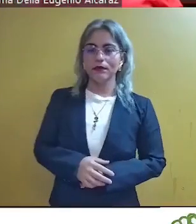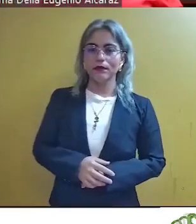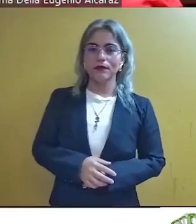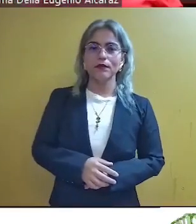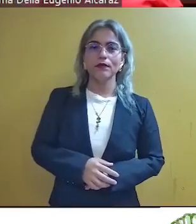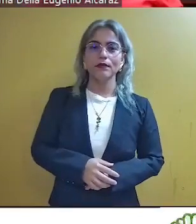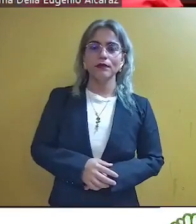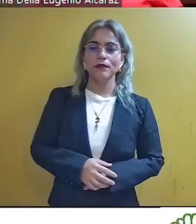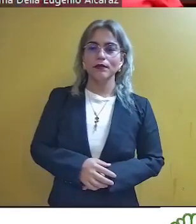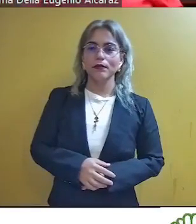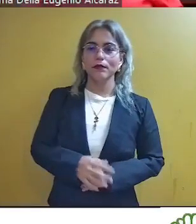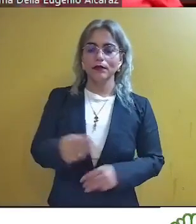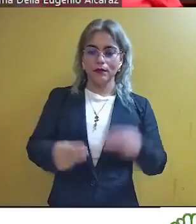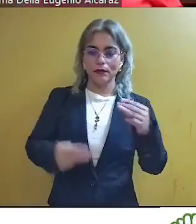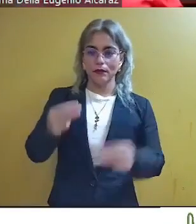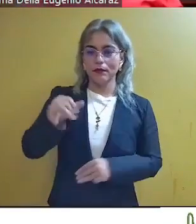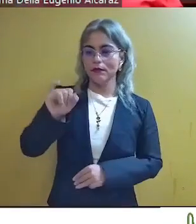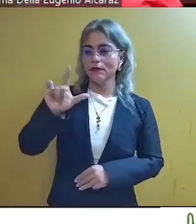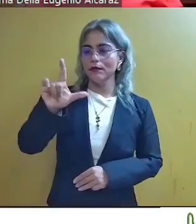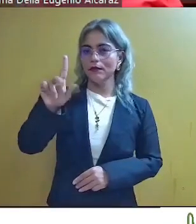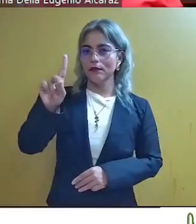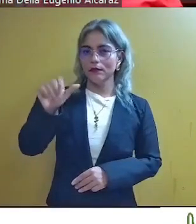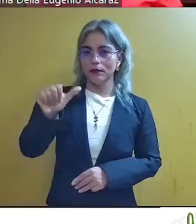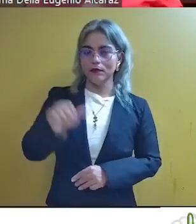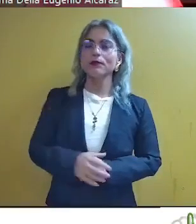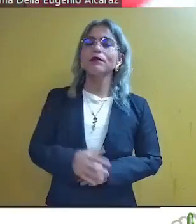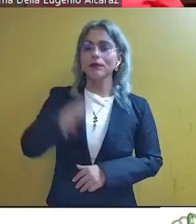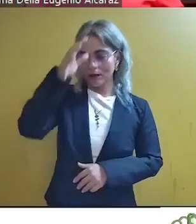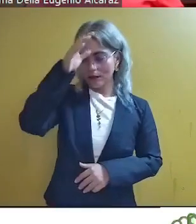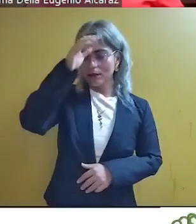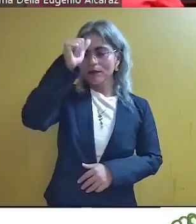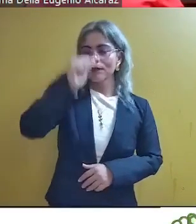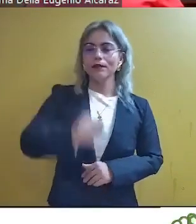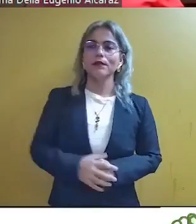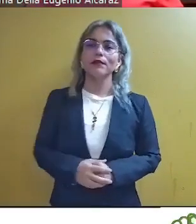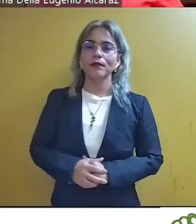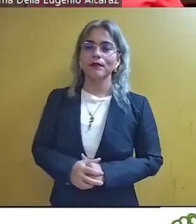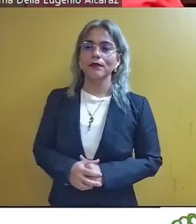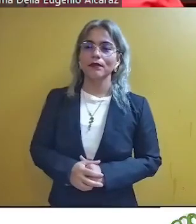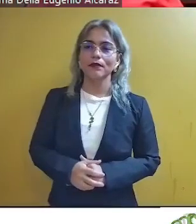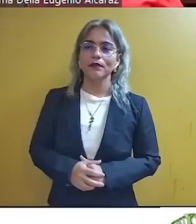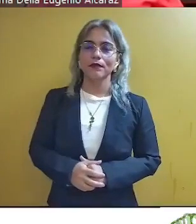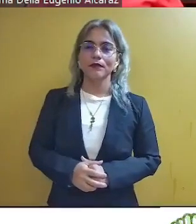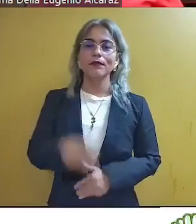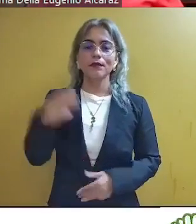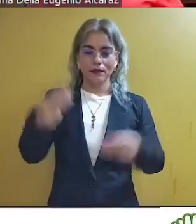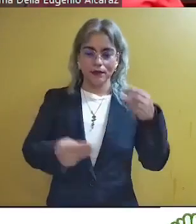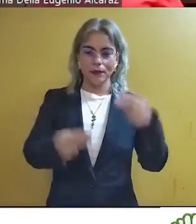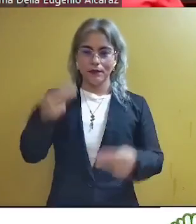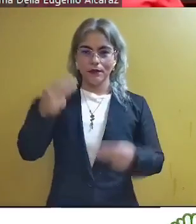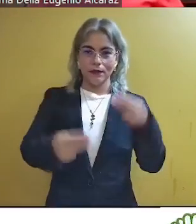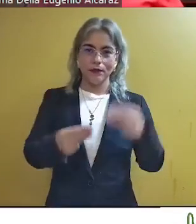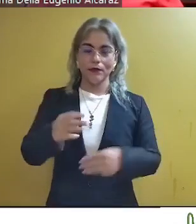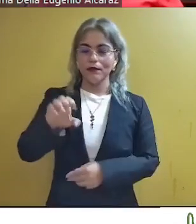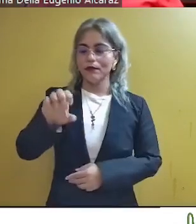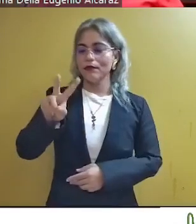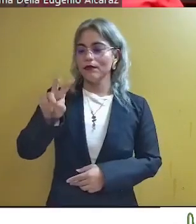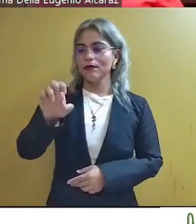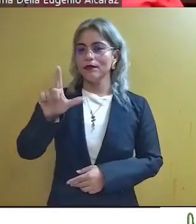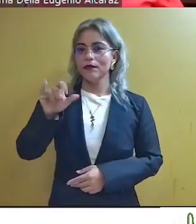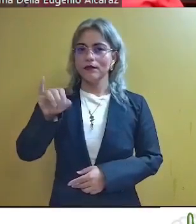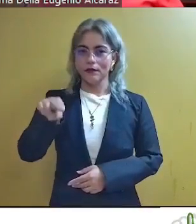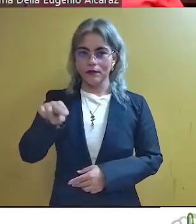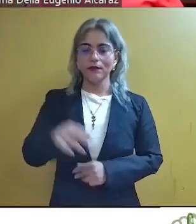Gracias, magistrada. Magistrada Hilda Rosa Delgado Brito. A favor del proyecto. Gracias, magistrada. Magistrada Evelyn Rodríguez